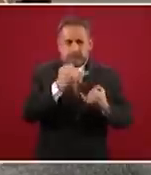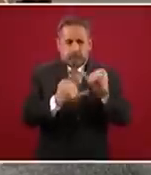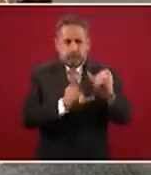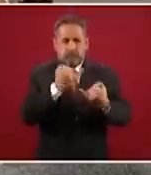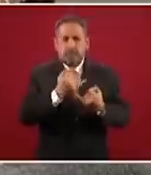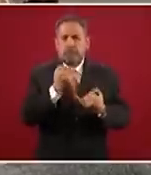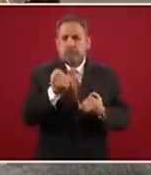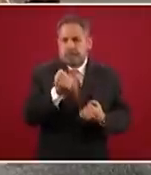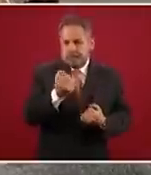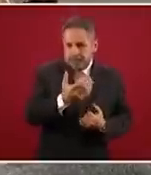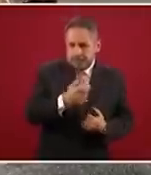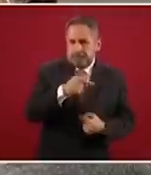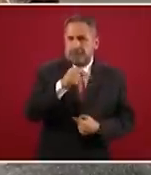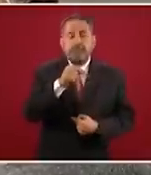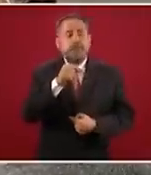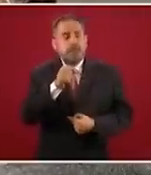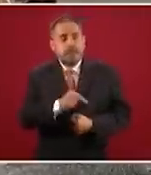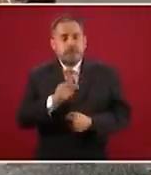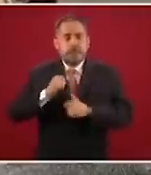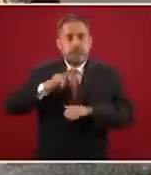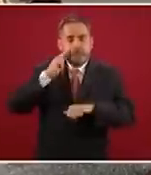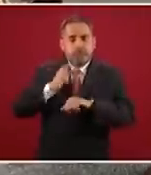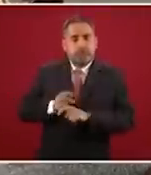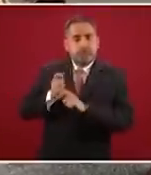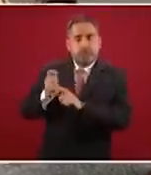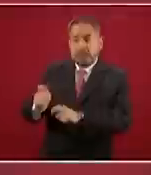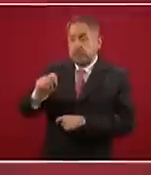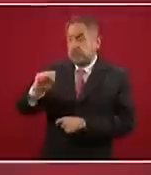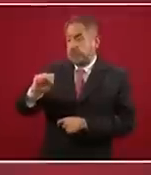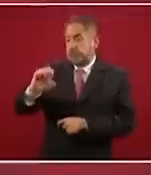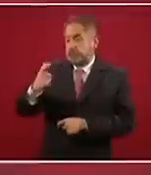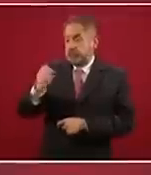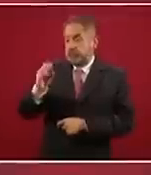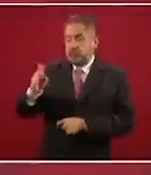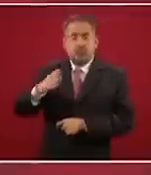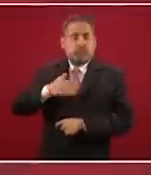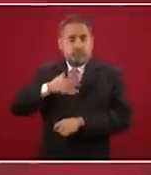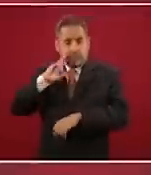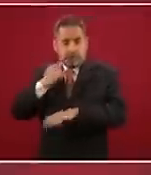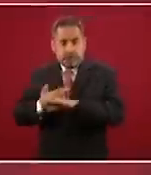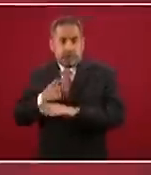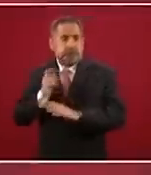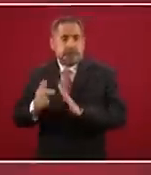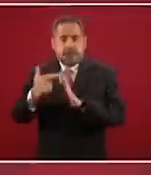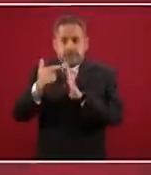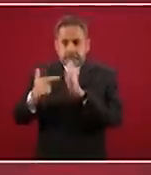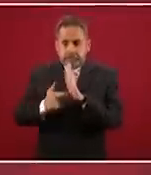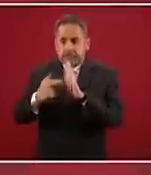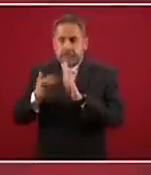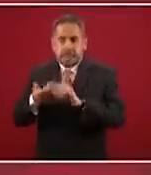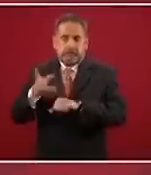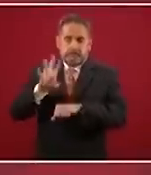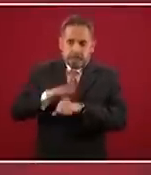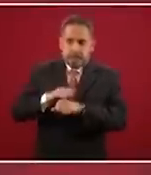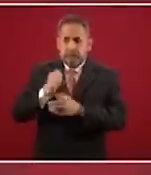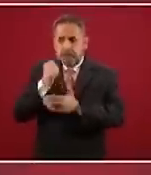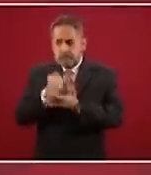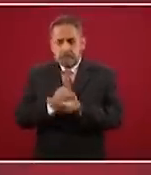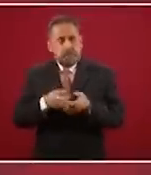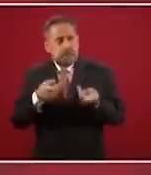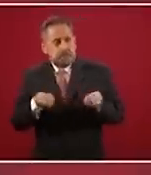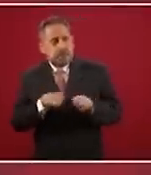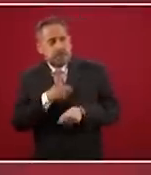establece que es facultad de la Secretaría de Gobernación la reglamentación, la autorización, el